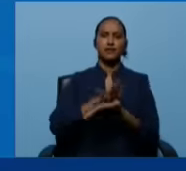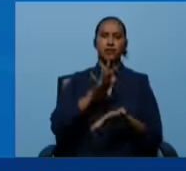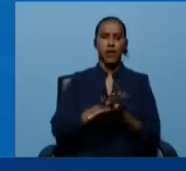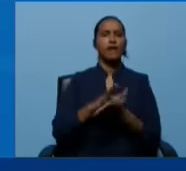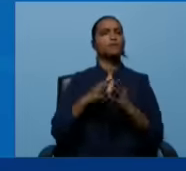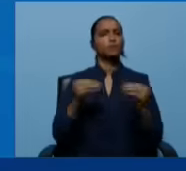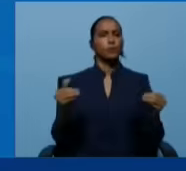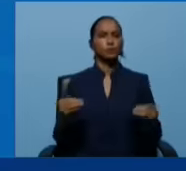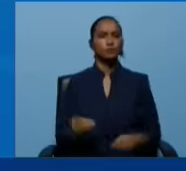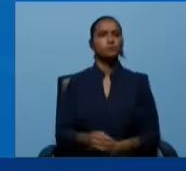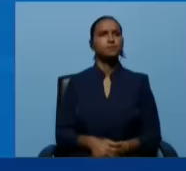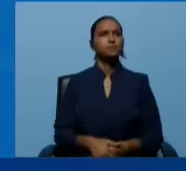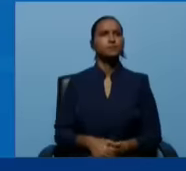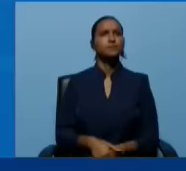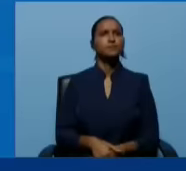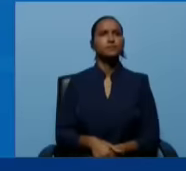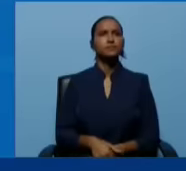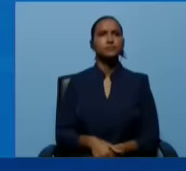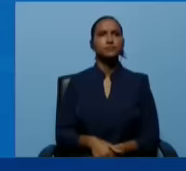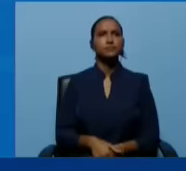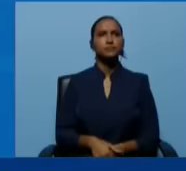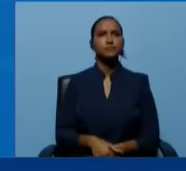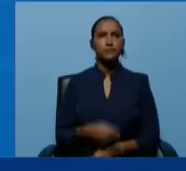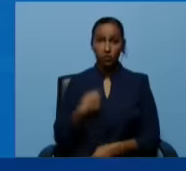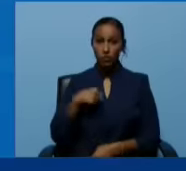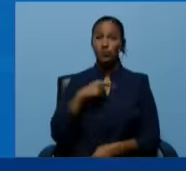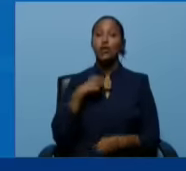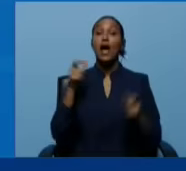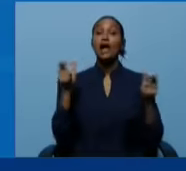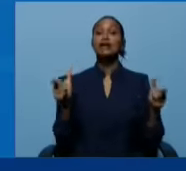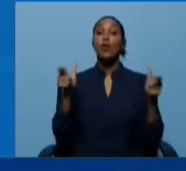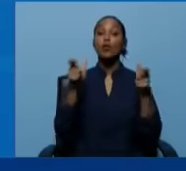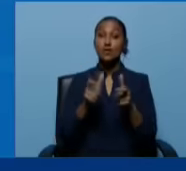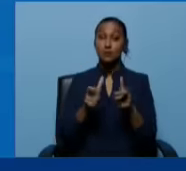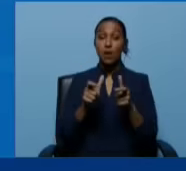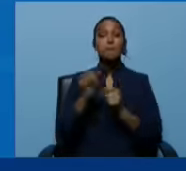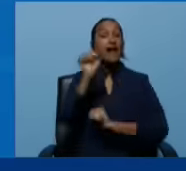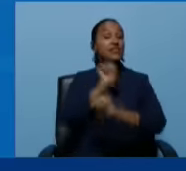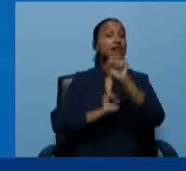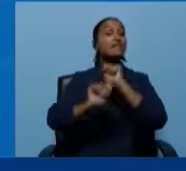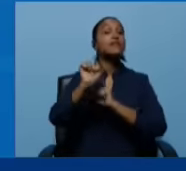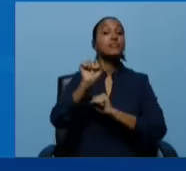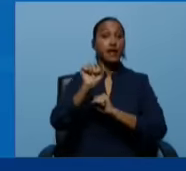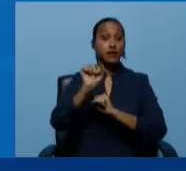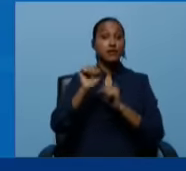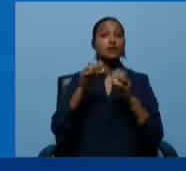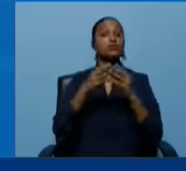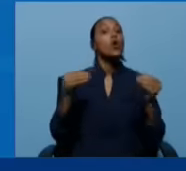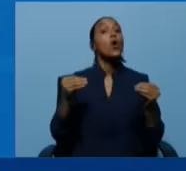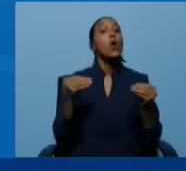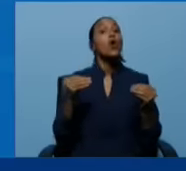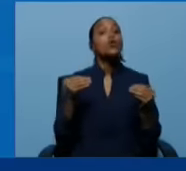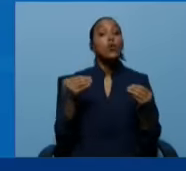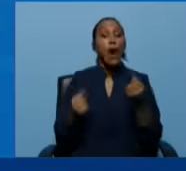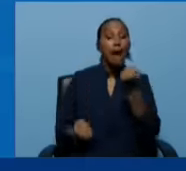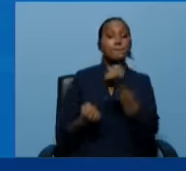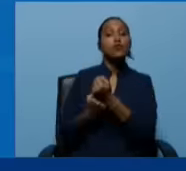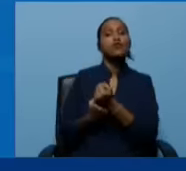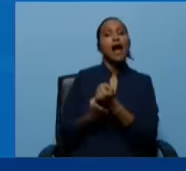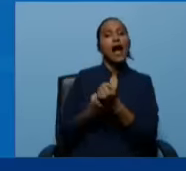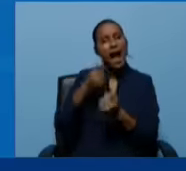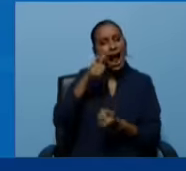región. Nos reunimos para defender hoy más que nunca al hermano pueblo venezolano de